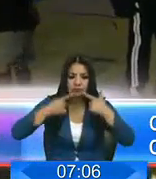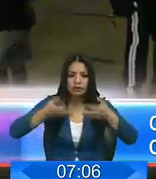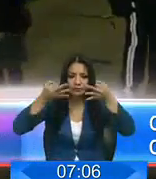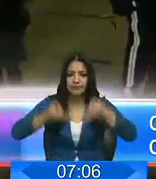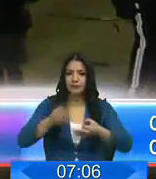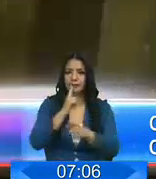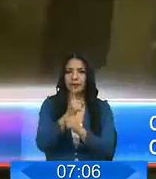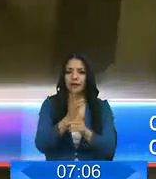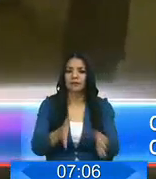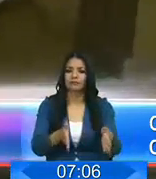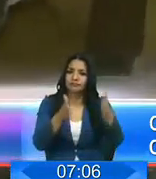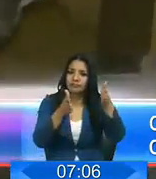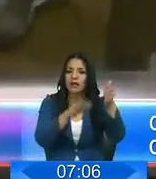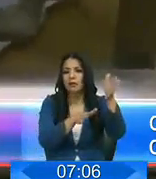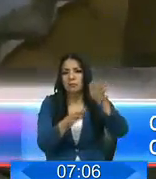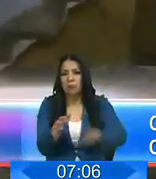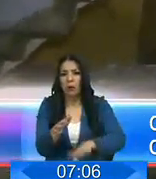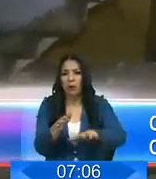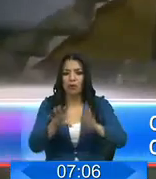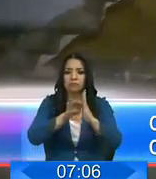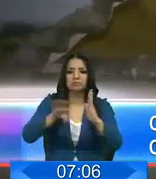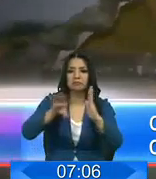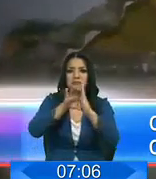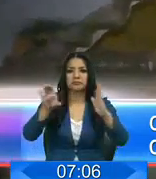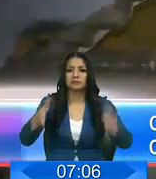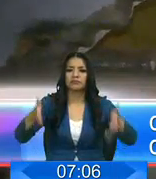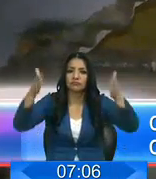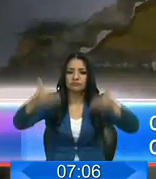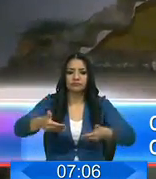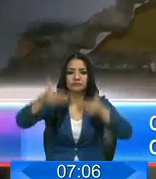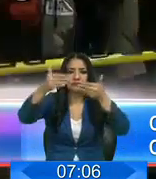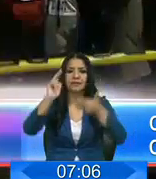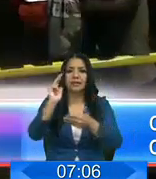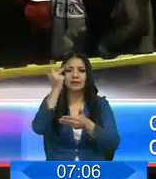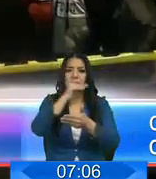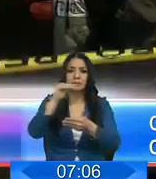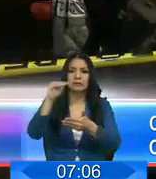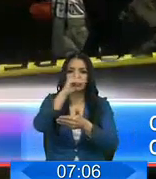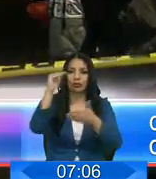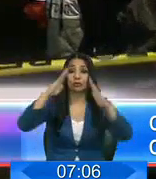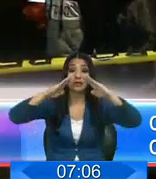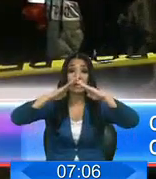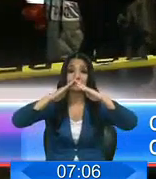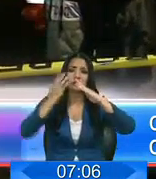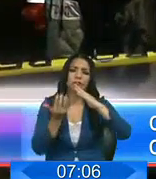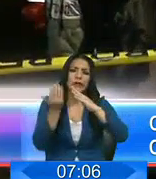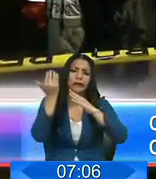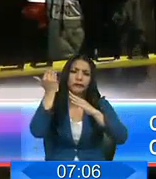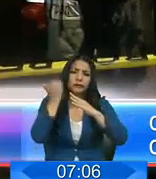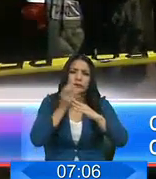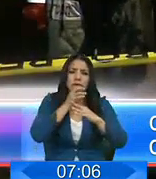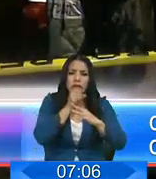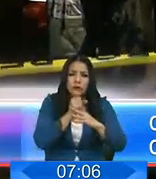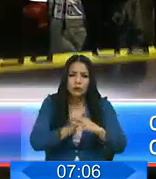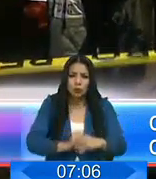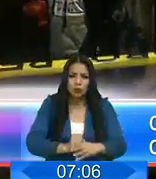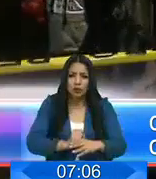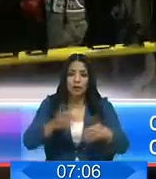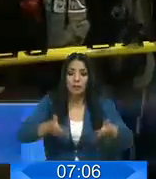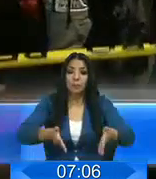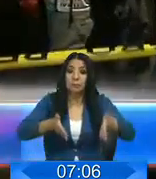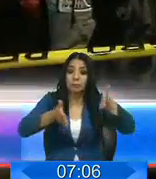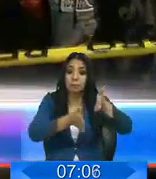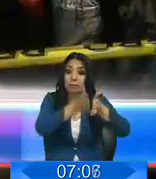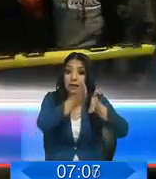del colapso de una pared en el tercer piso de una estructura. Una edificación antigua en donde existe el colapso de una de las